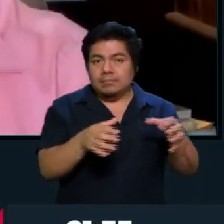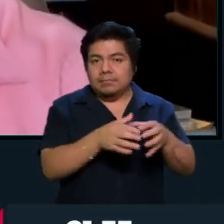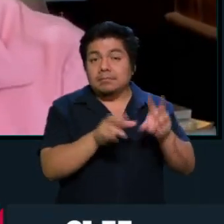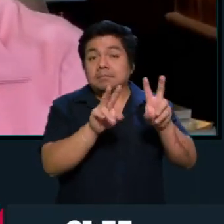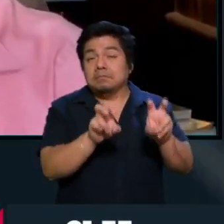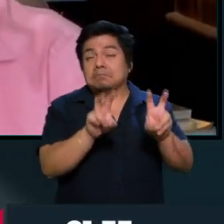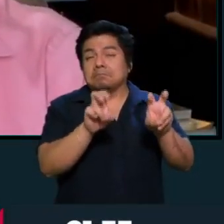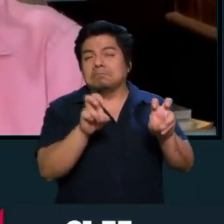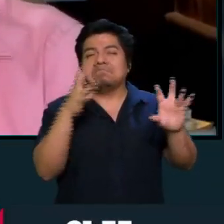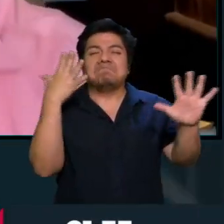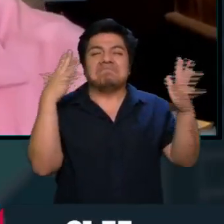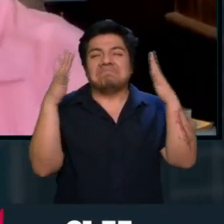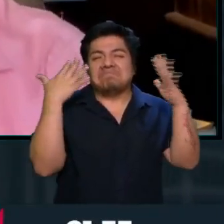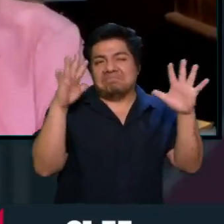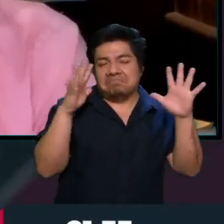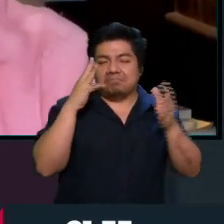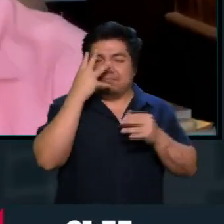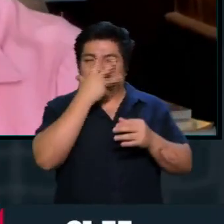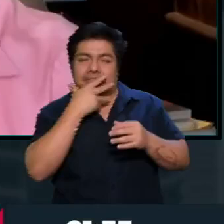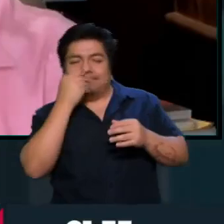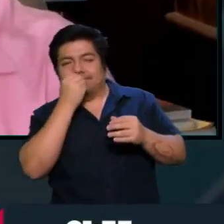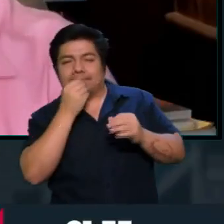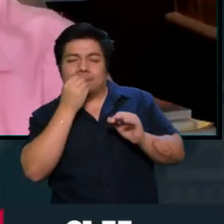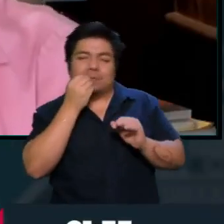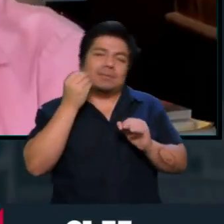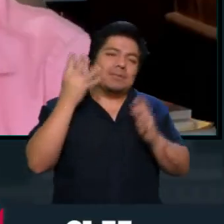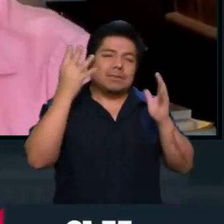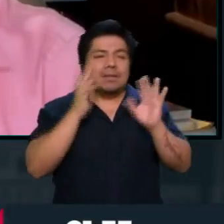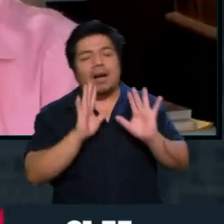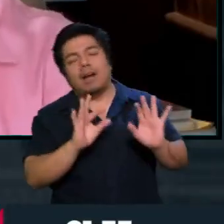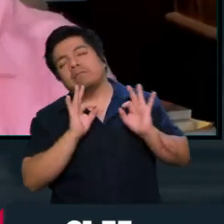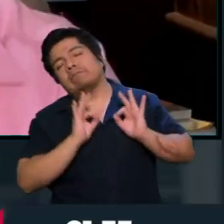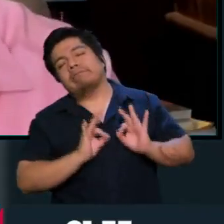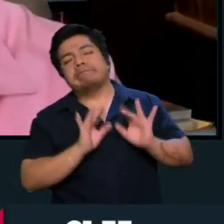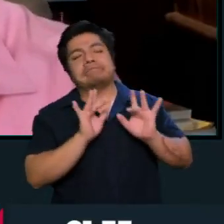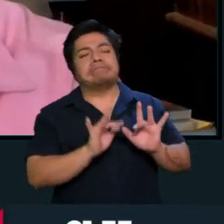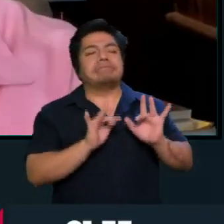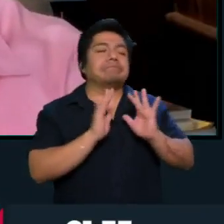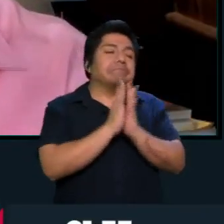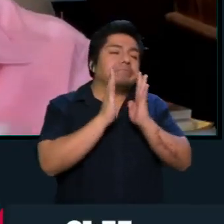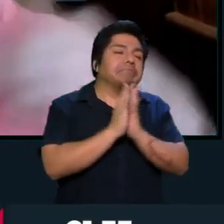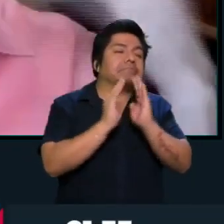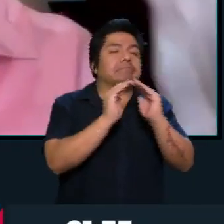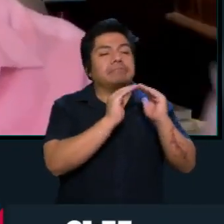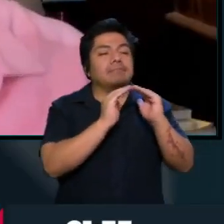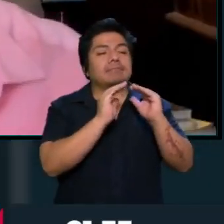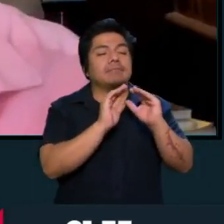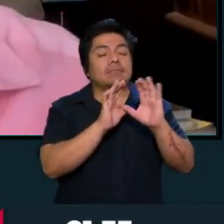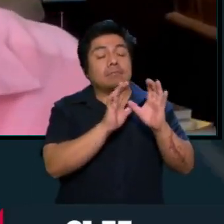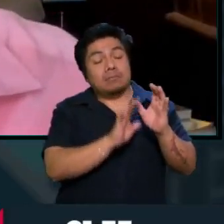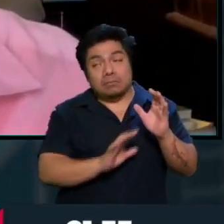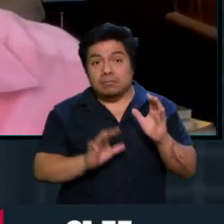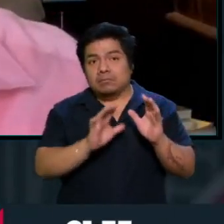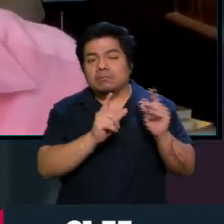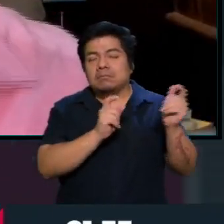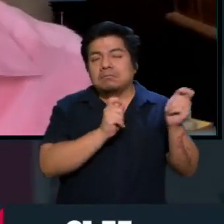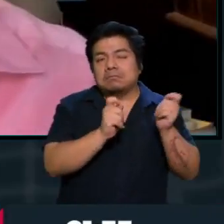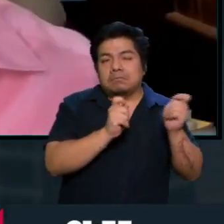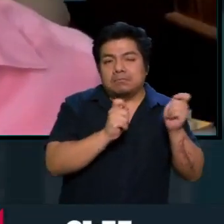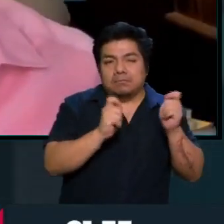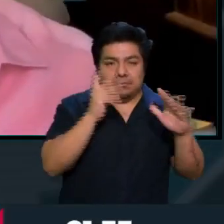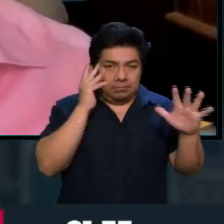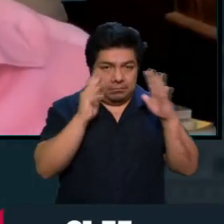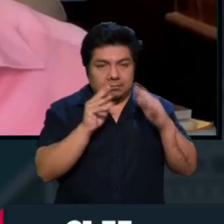ahora rebeldes, lindos, hermosos, bellos, tiernos, democráticos y hasta moderados